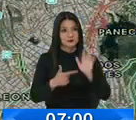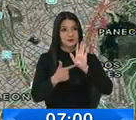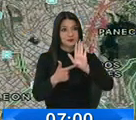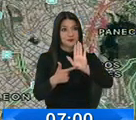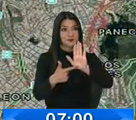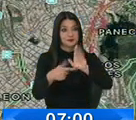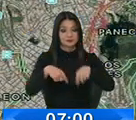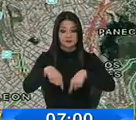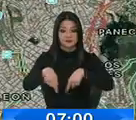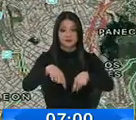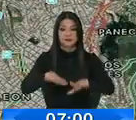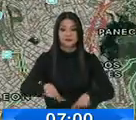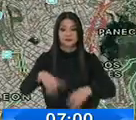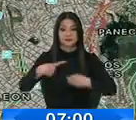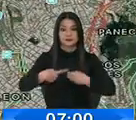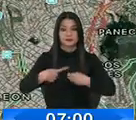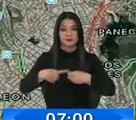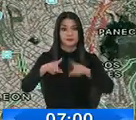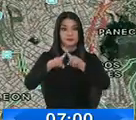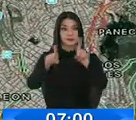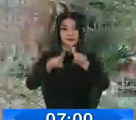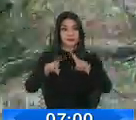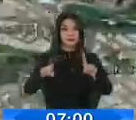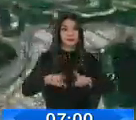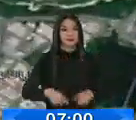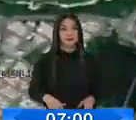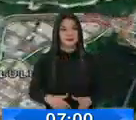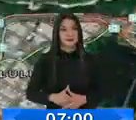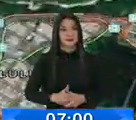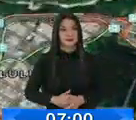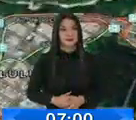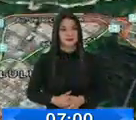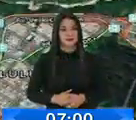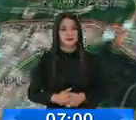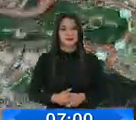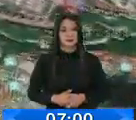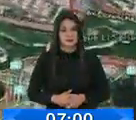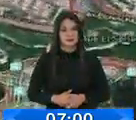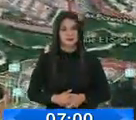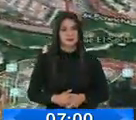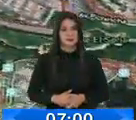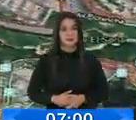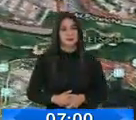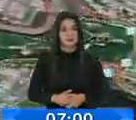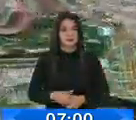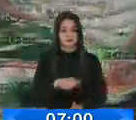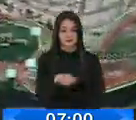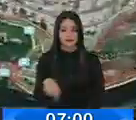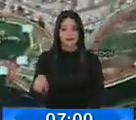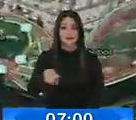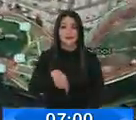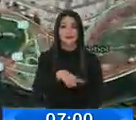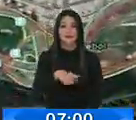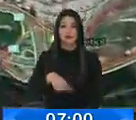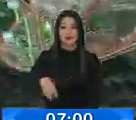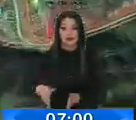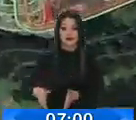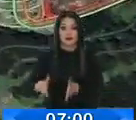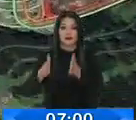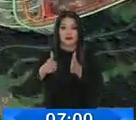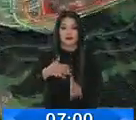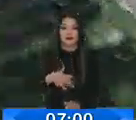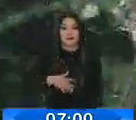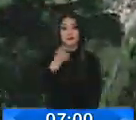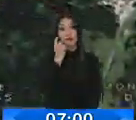ver cómo está el tráfico a esta hora en el Distrito Metropolitano. Partimos del Trébol en la vía que conduce a la Simón